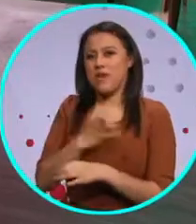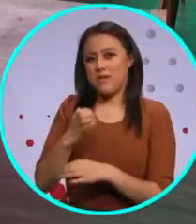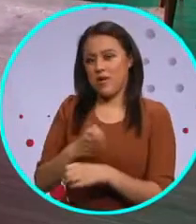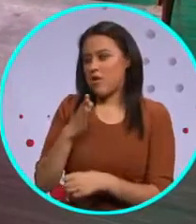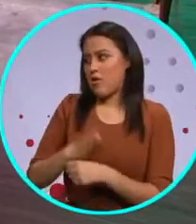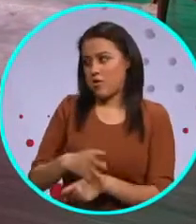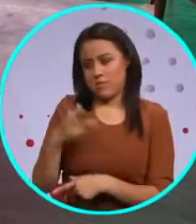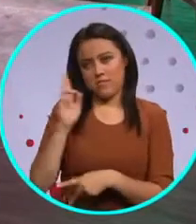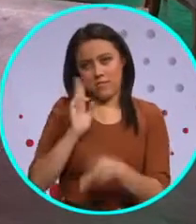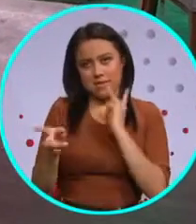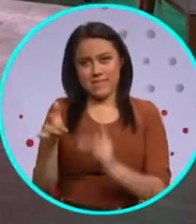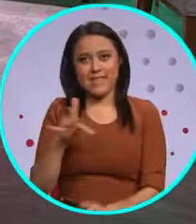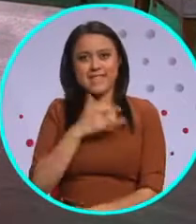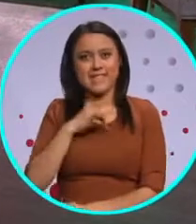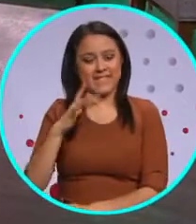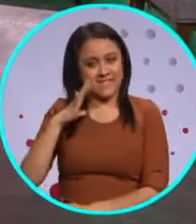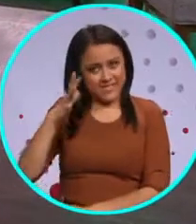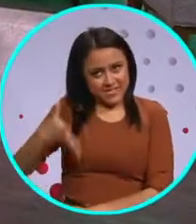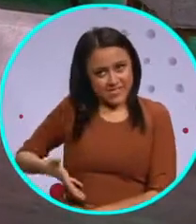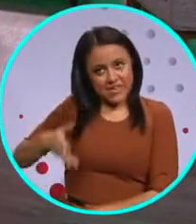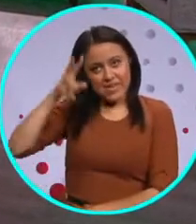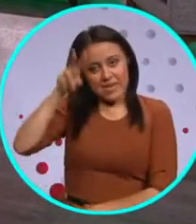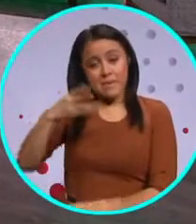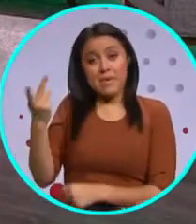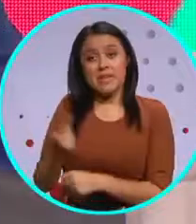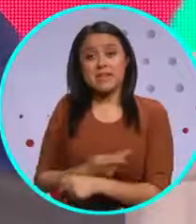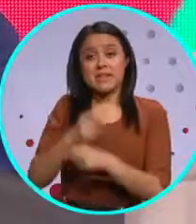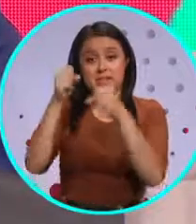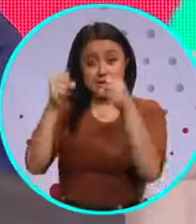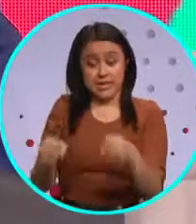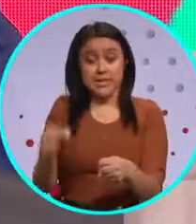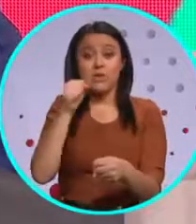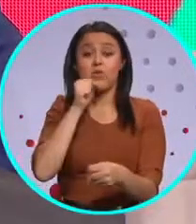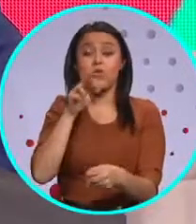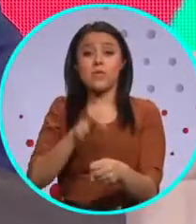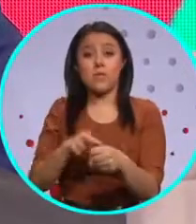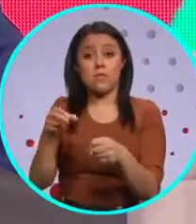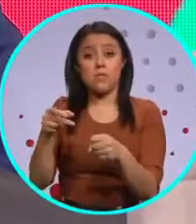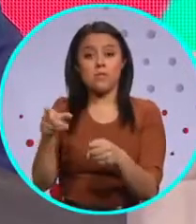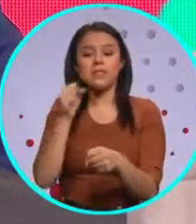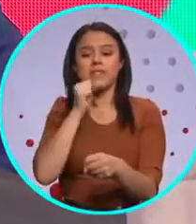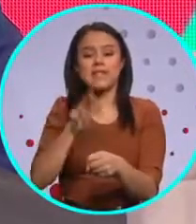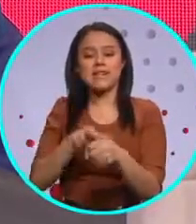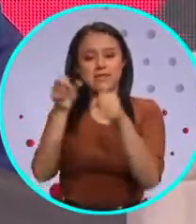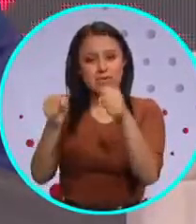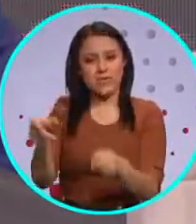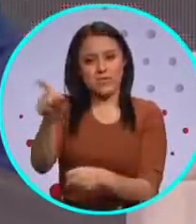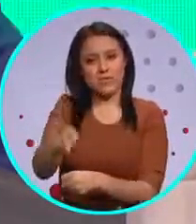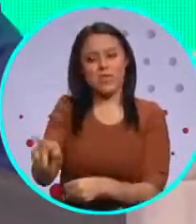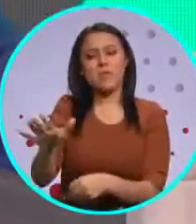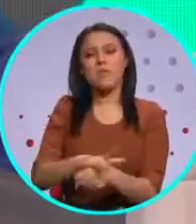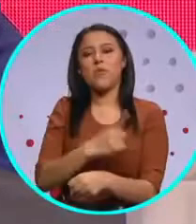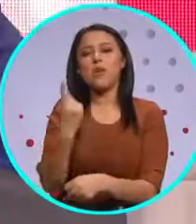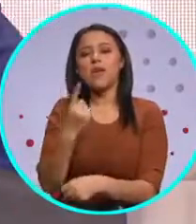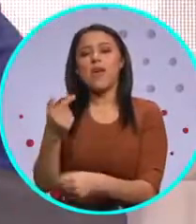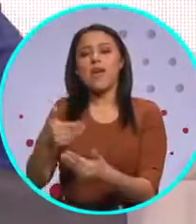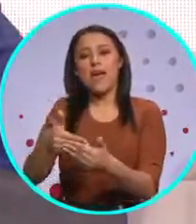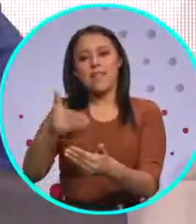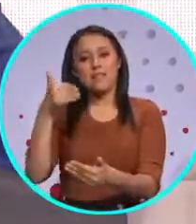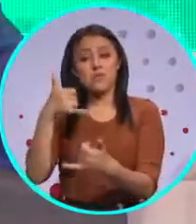muy orgulloso de lo que sucede la secretaría de seguridad pública por qué antes llamaron